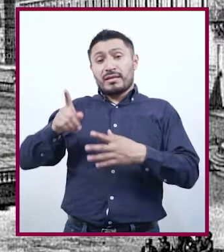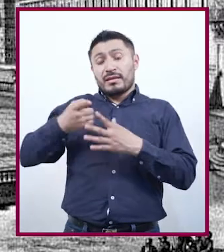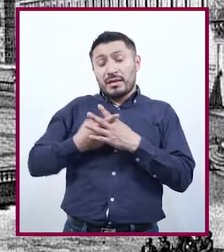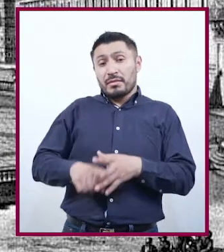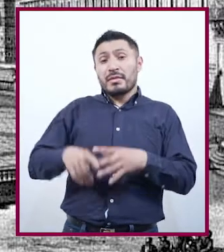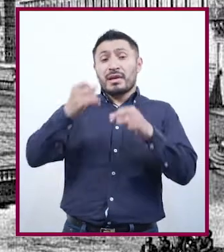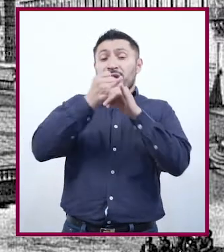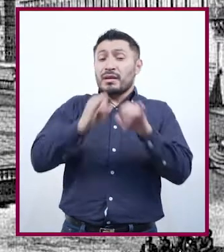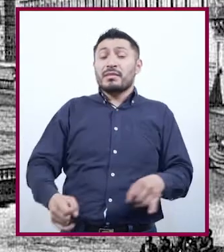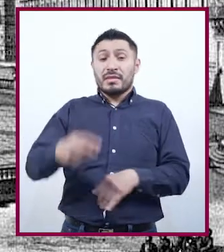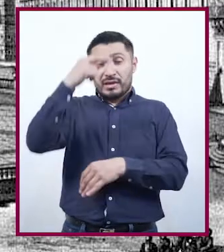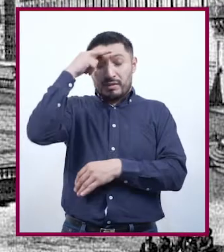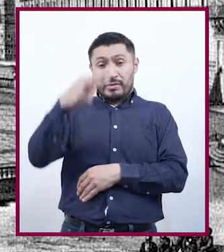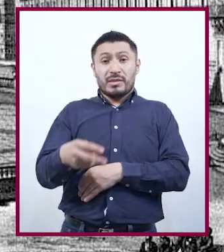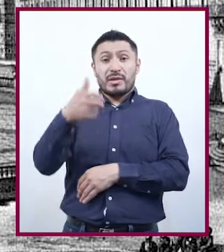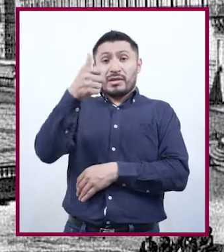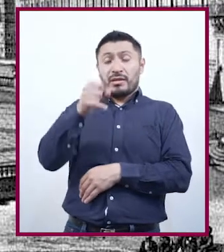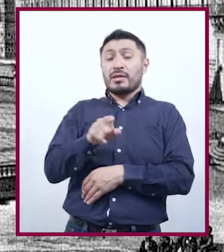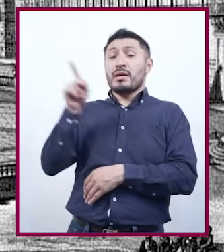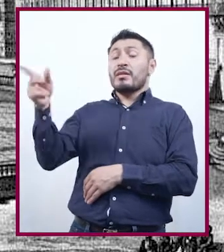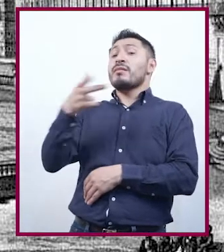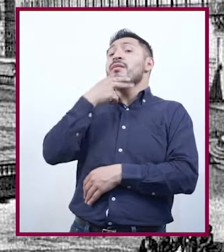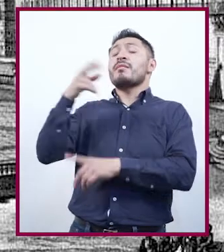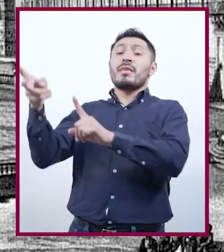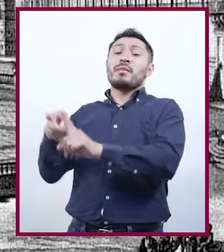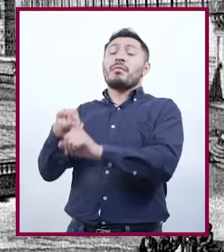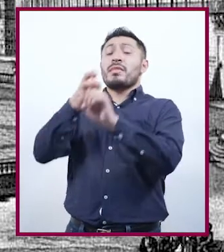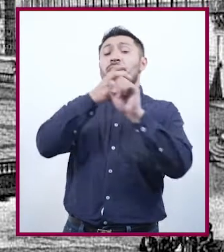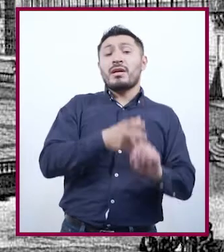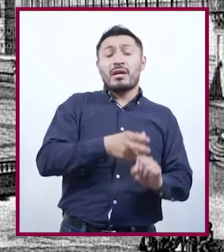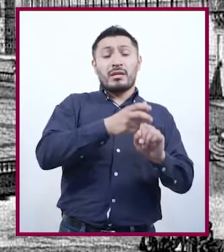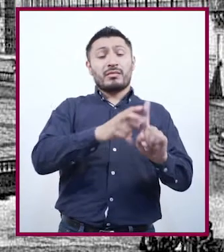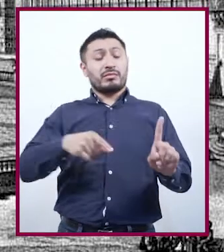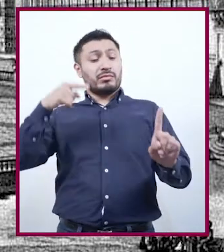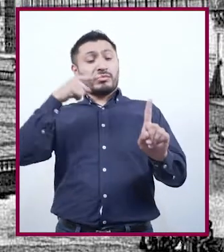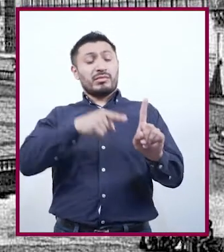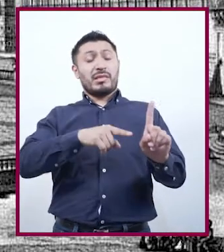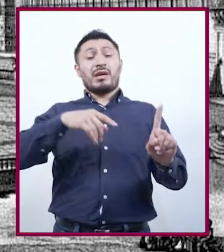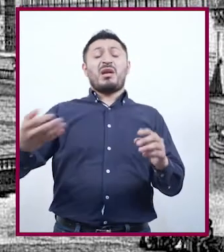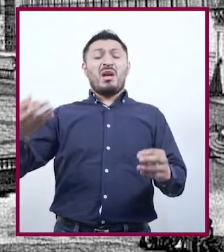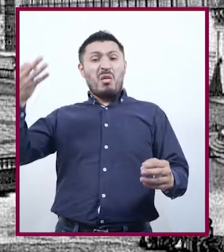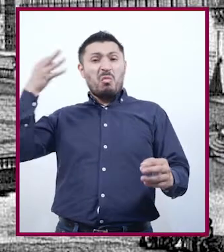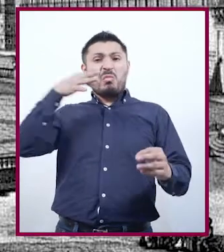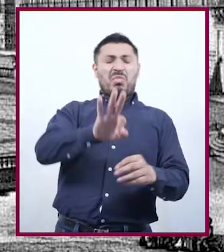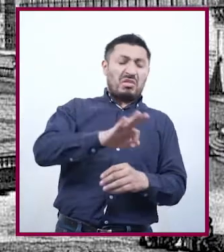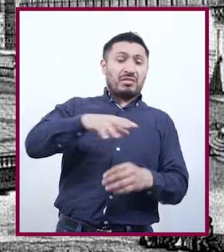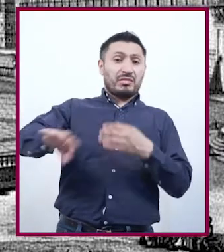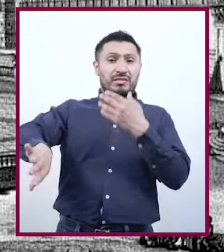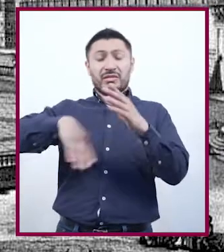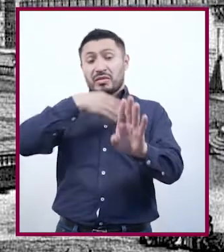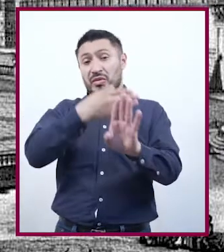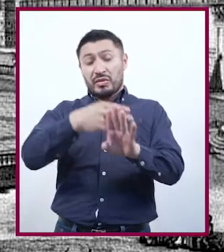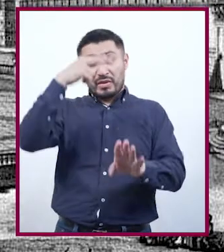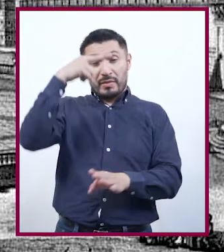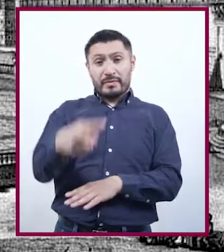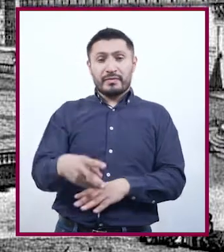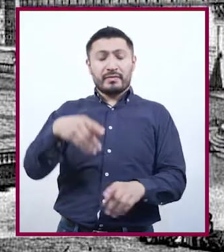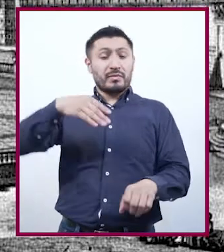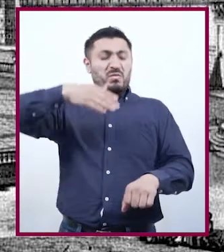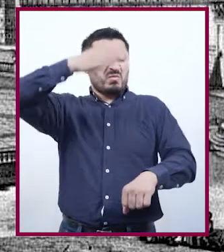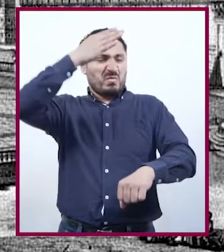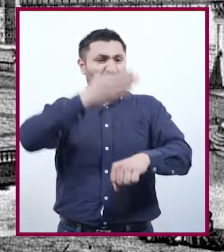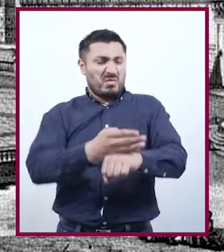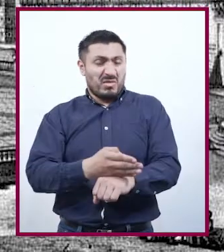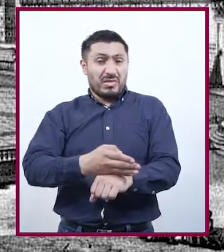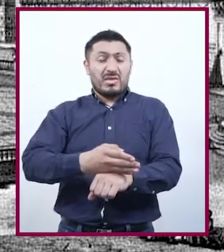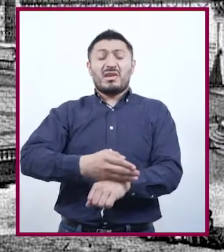nación independiente. De esta forma, Iturbide fue capturado, procesado y declarado traidor a la patria. La condena